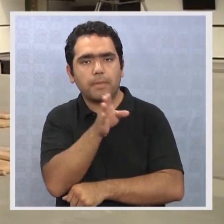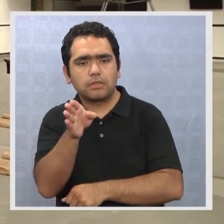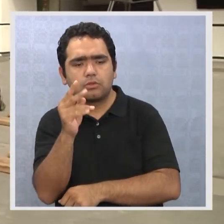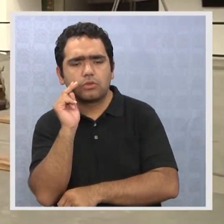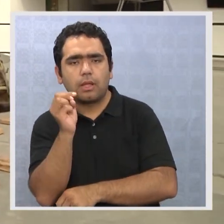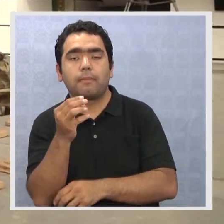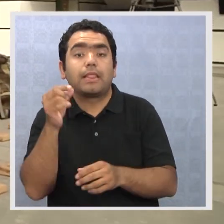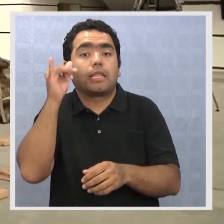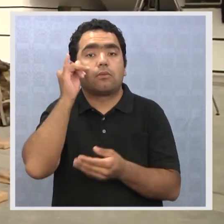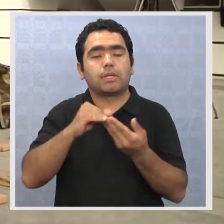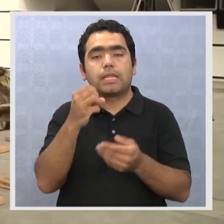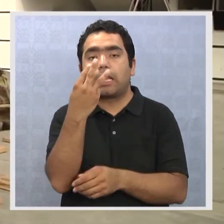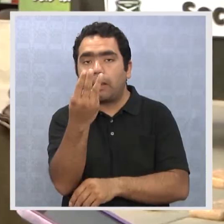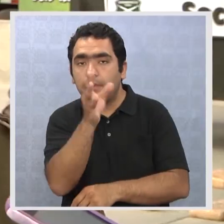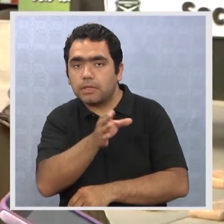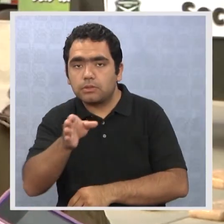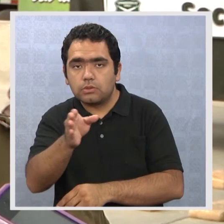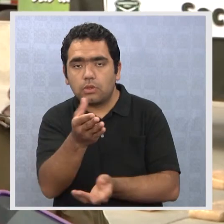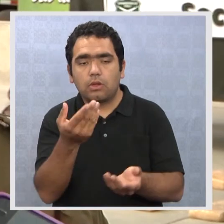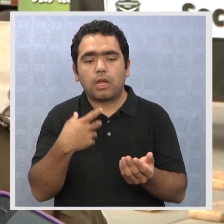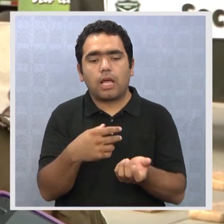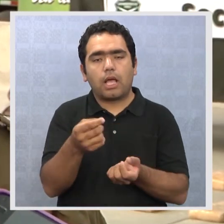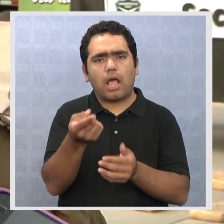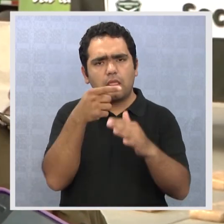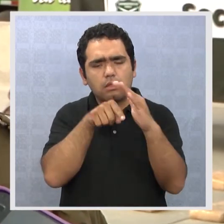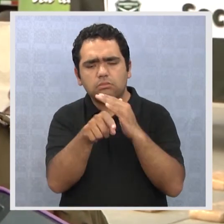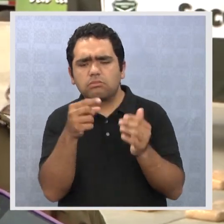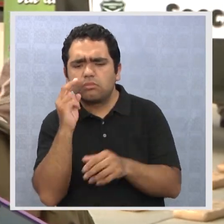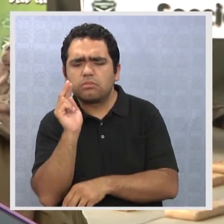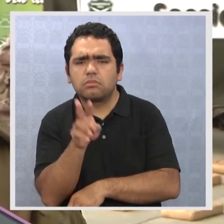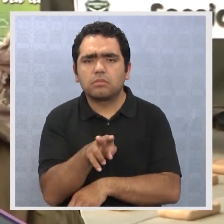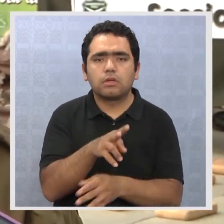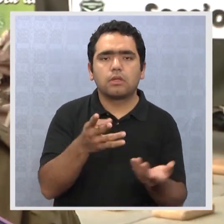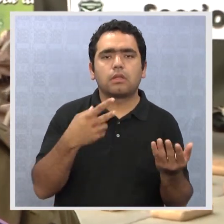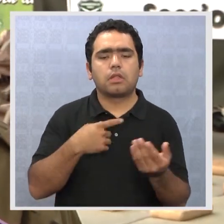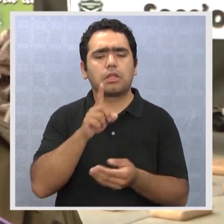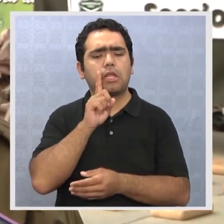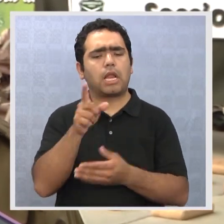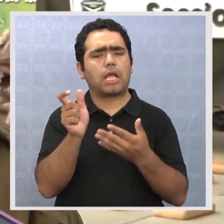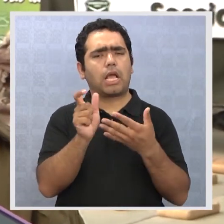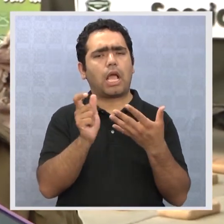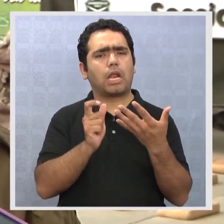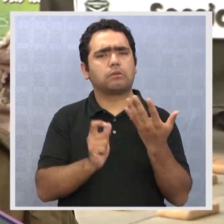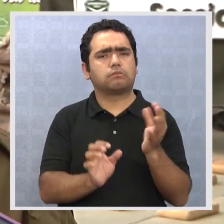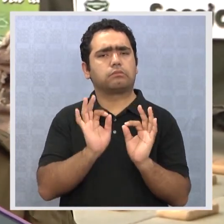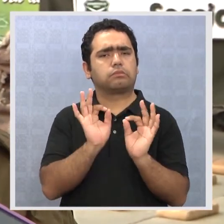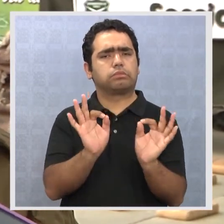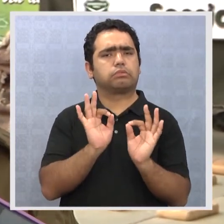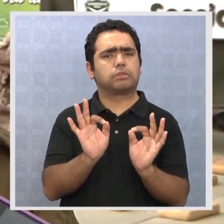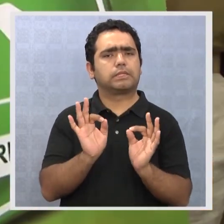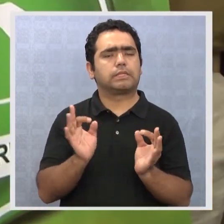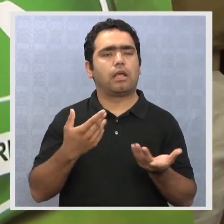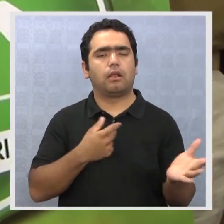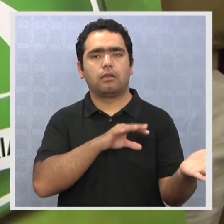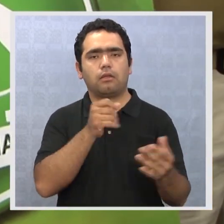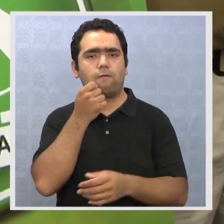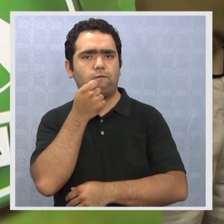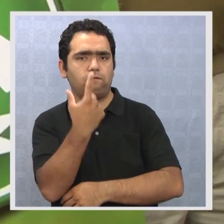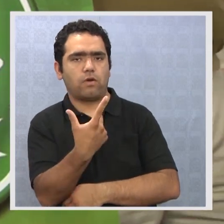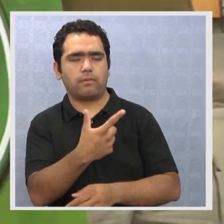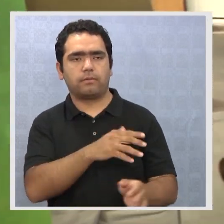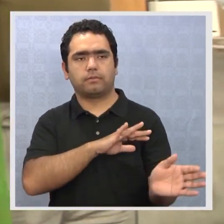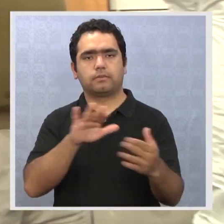dos personas tres personas perdón y que presentando determinadas características especiales los